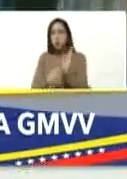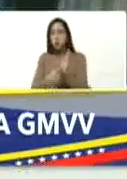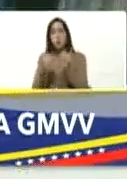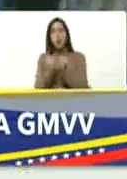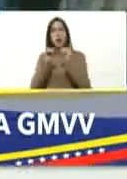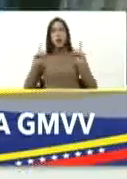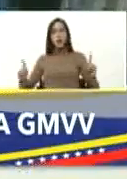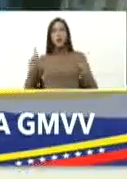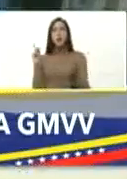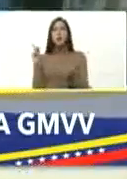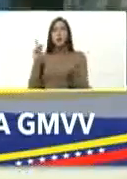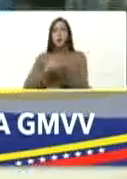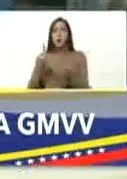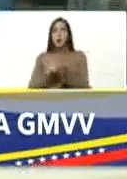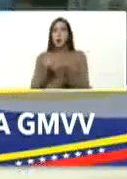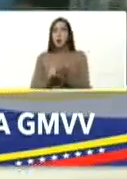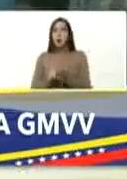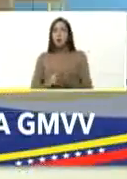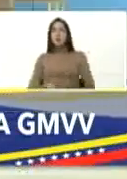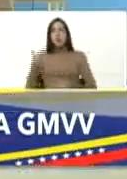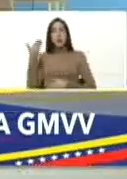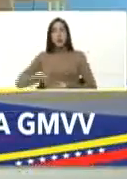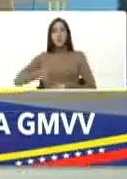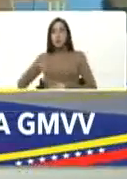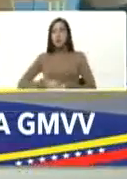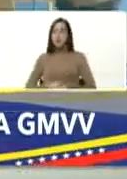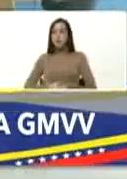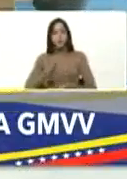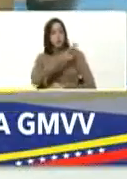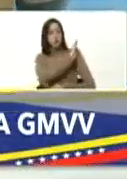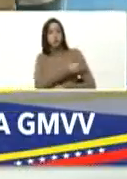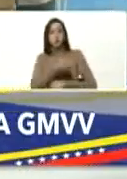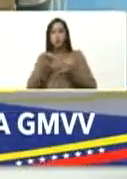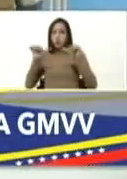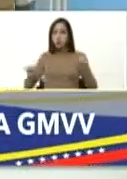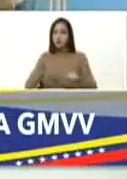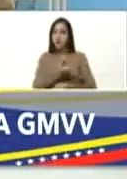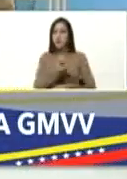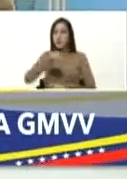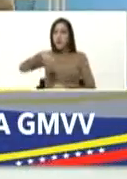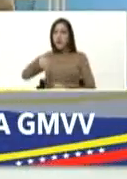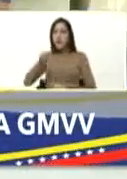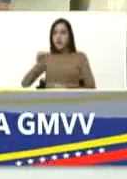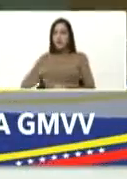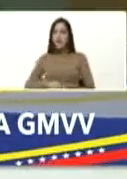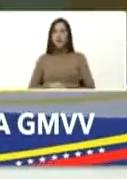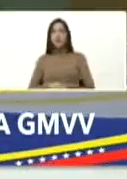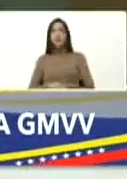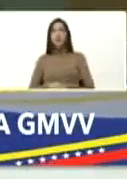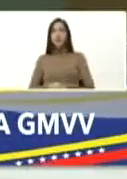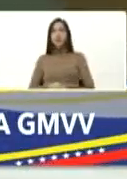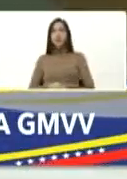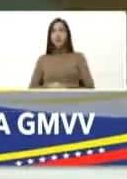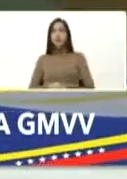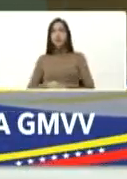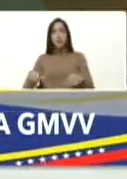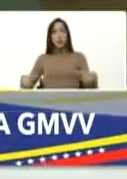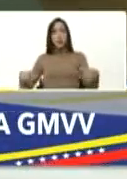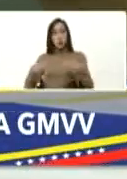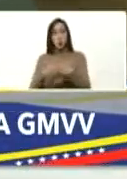democracia participativa y protagónica, para fortalecer el sistema electoral, para fortalecer el Consejo Nacional